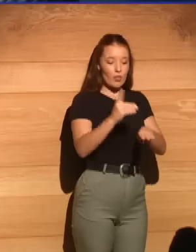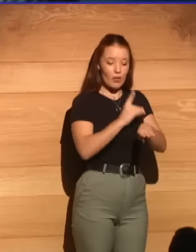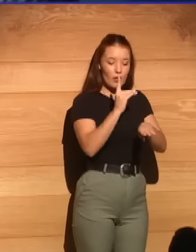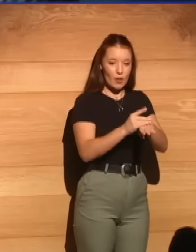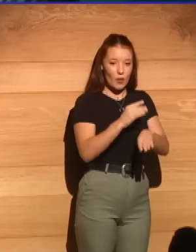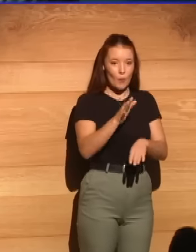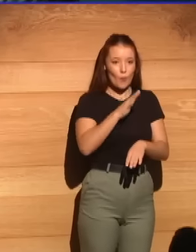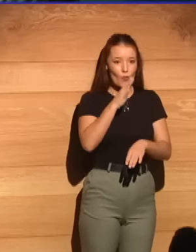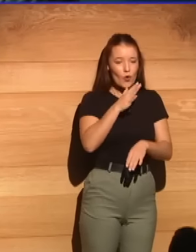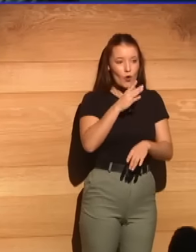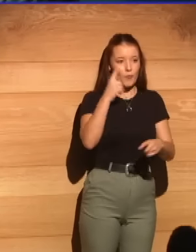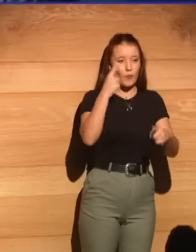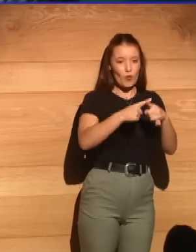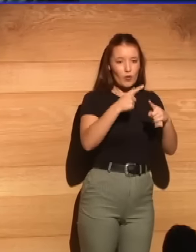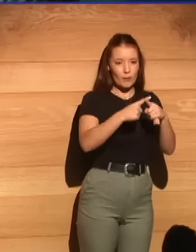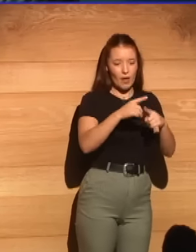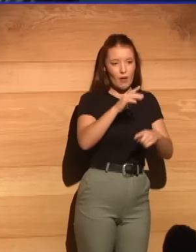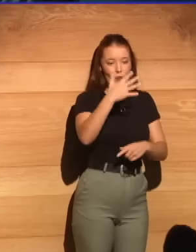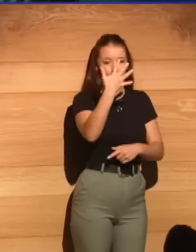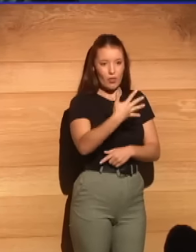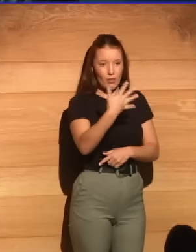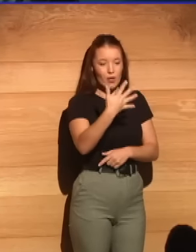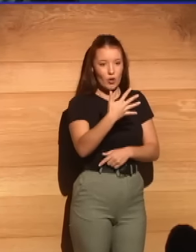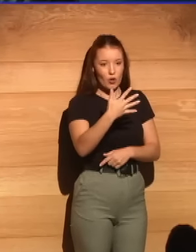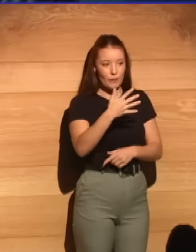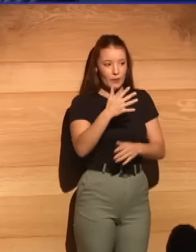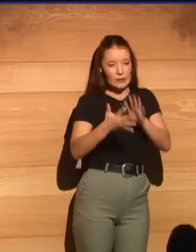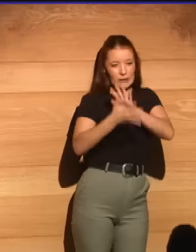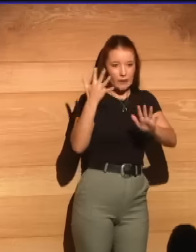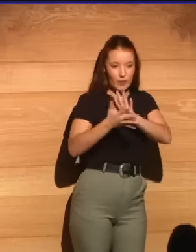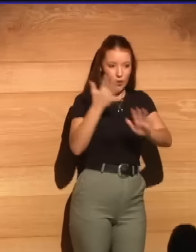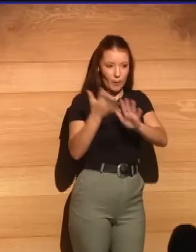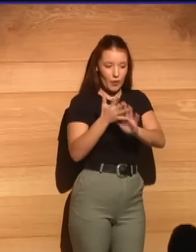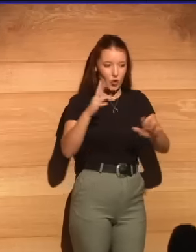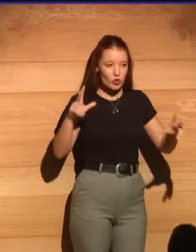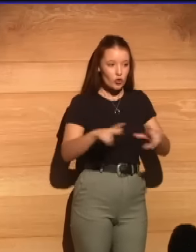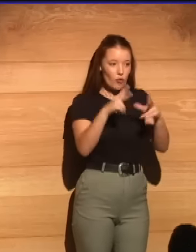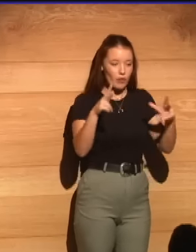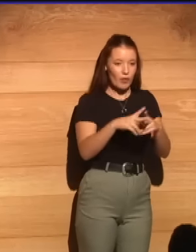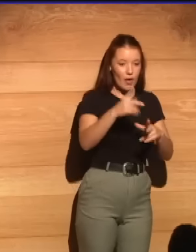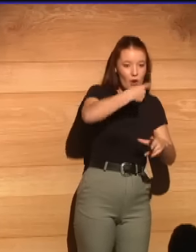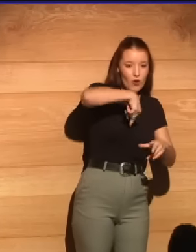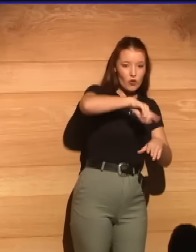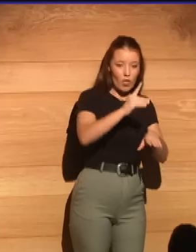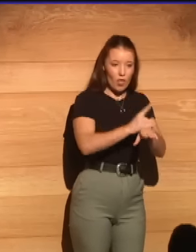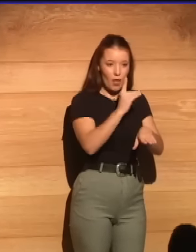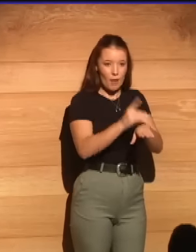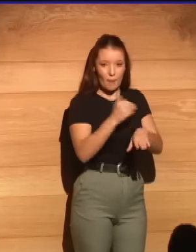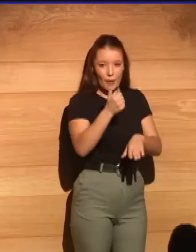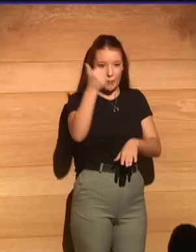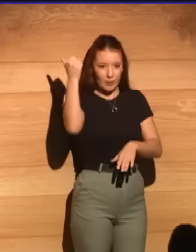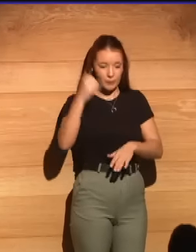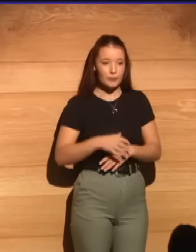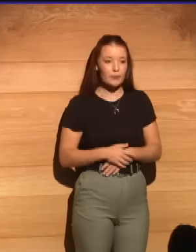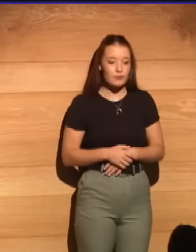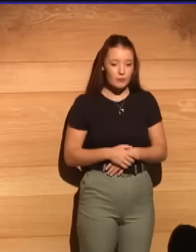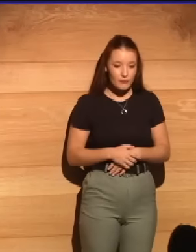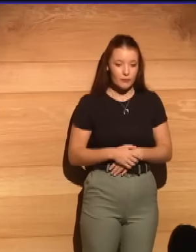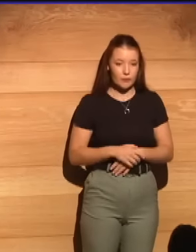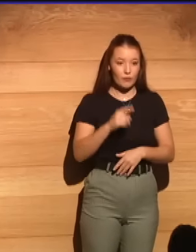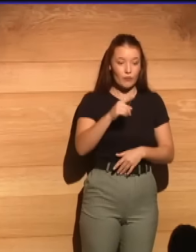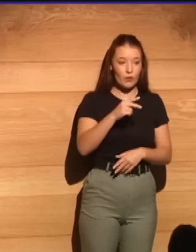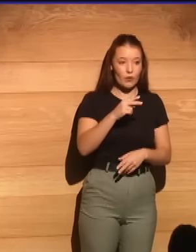multiplicado por 5 la velocidad en la que la sociedad nos hemos digitalizado, Carme. Y tú precisamente fuiste nombrada